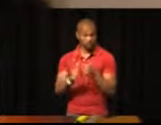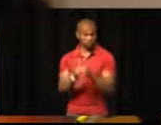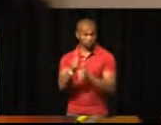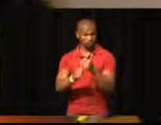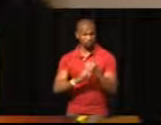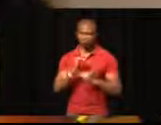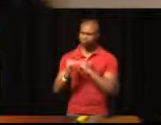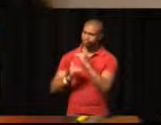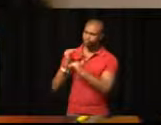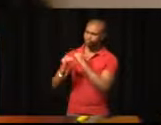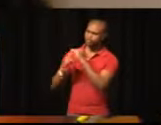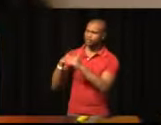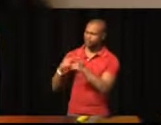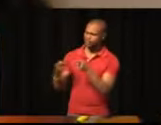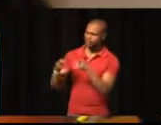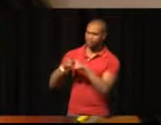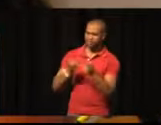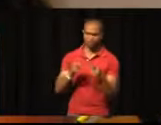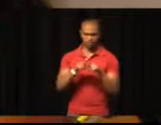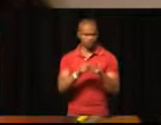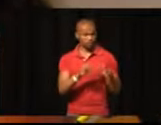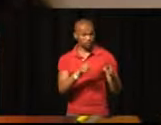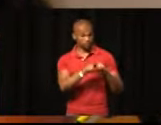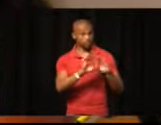campo del fútbol y desarrollo tienen